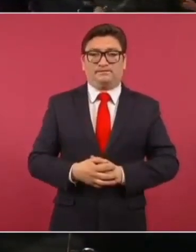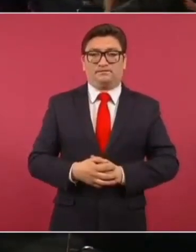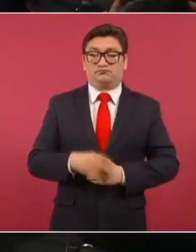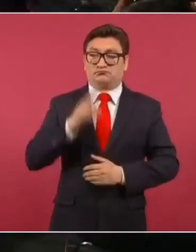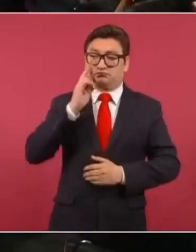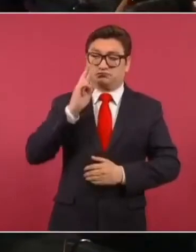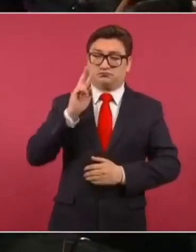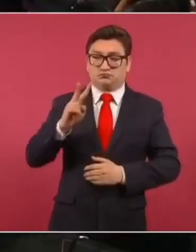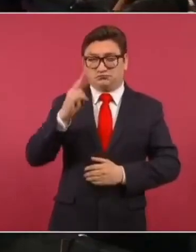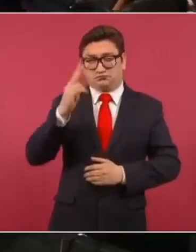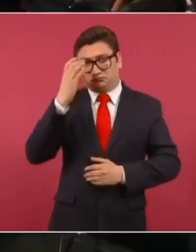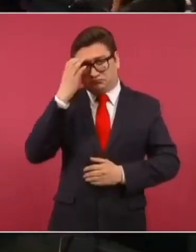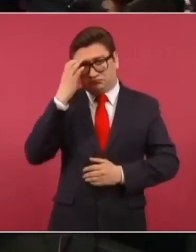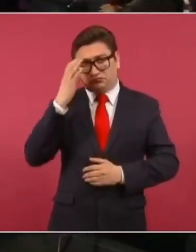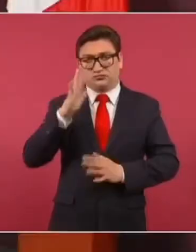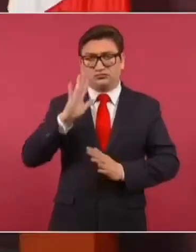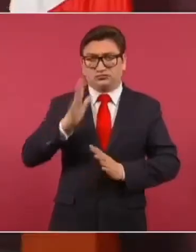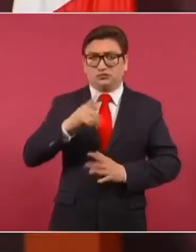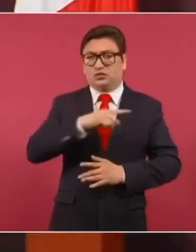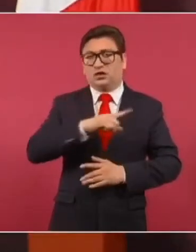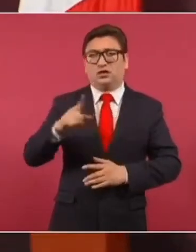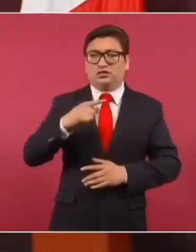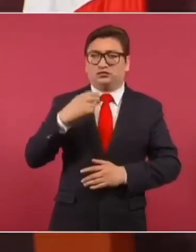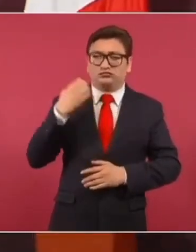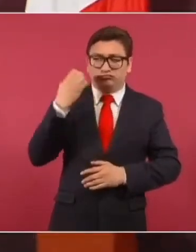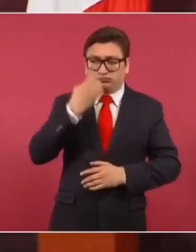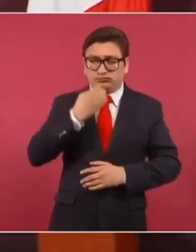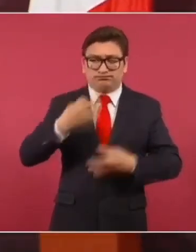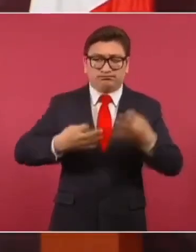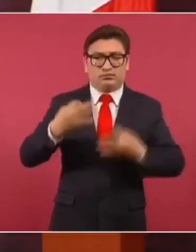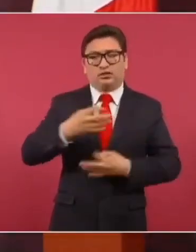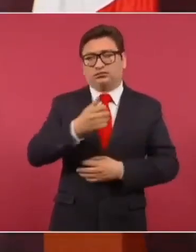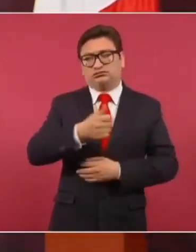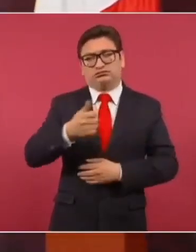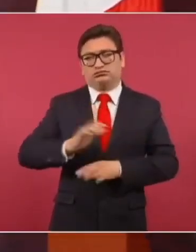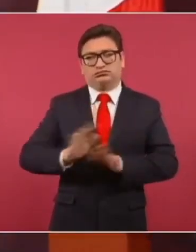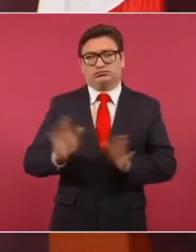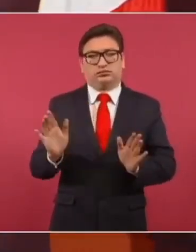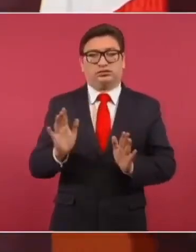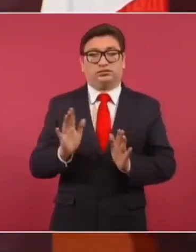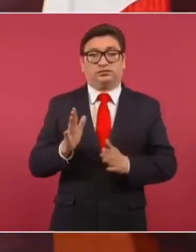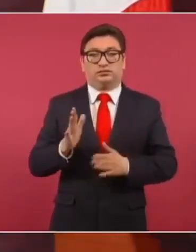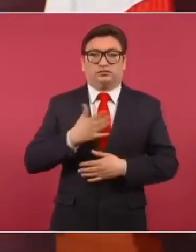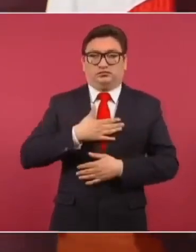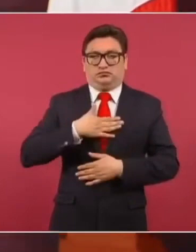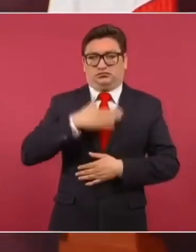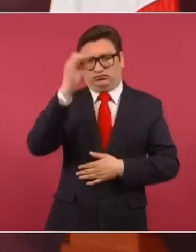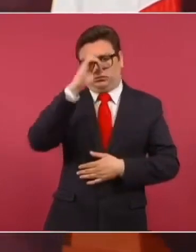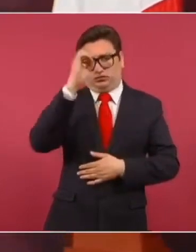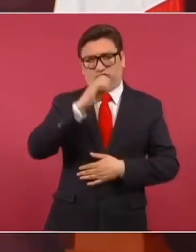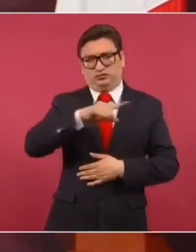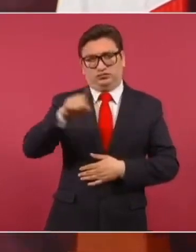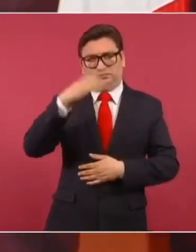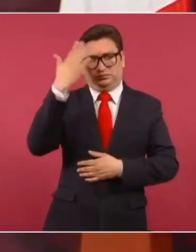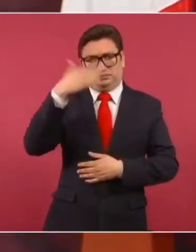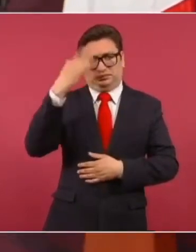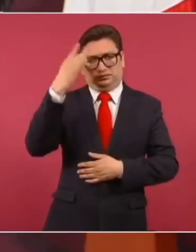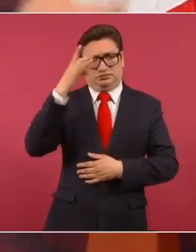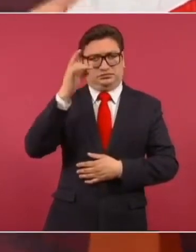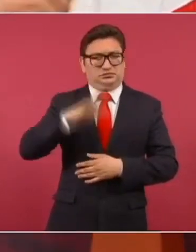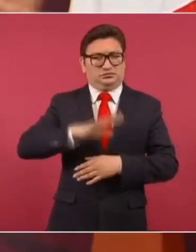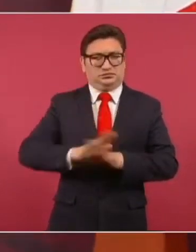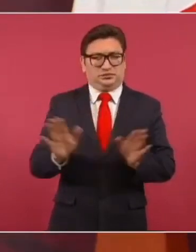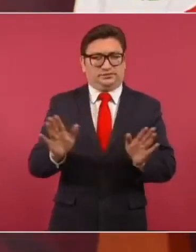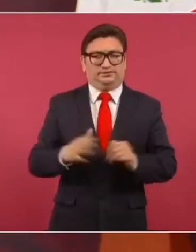juzgarlos como los tiene que juzgar a todos. Ya mi opinión ustedes la conocen, no tiene caso